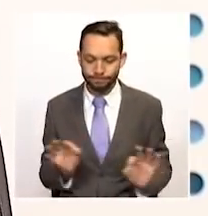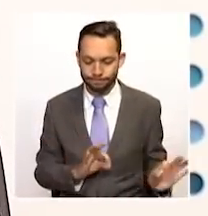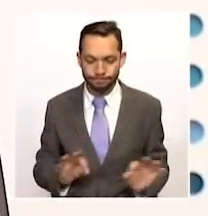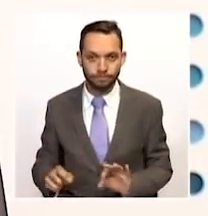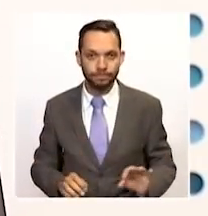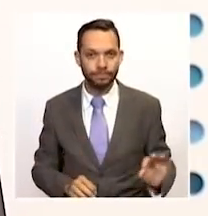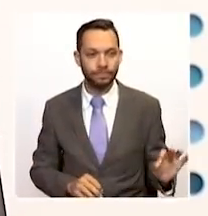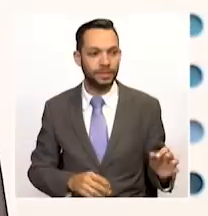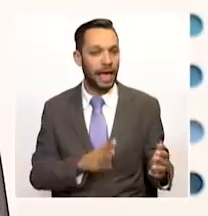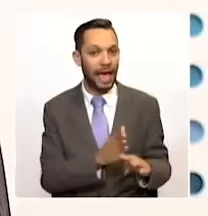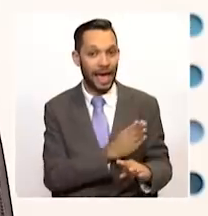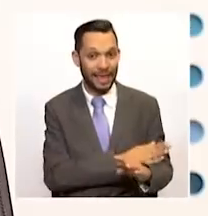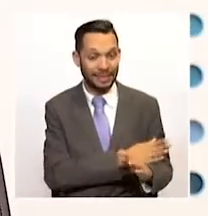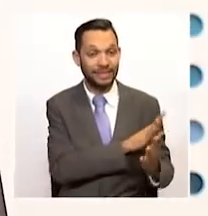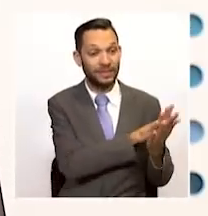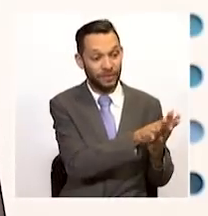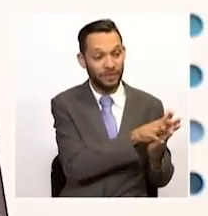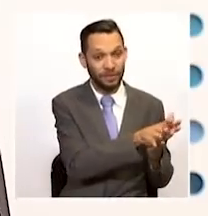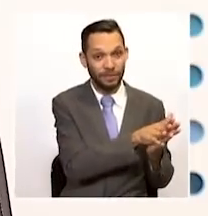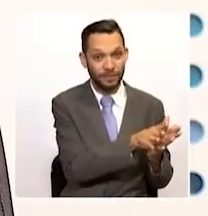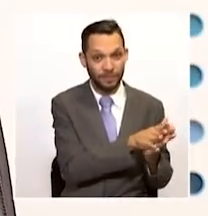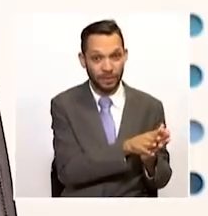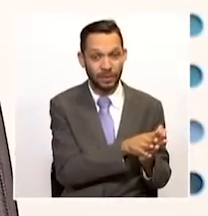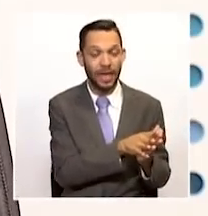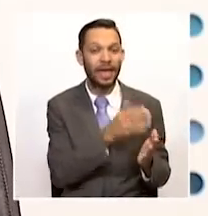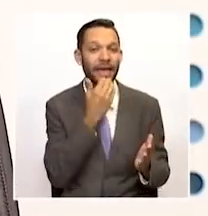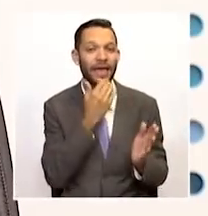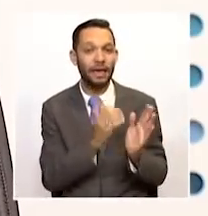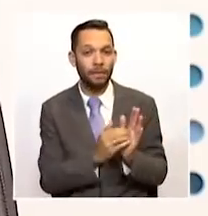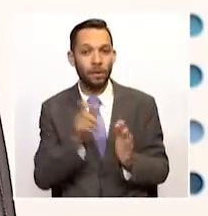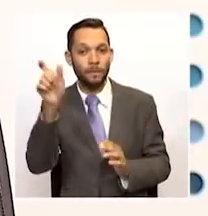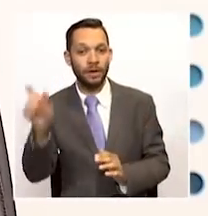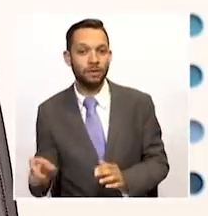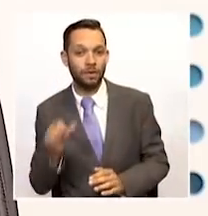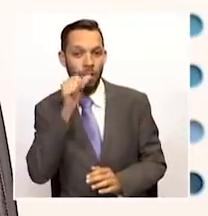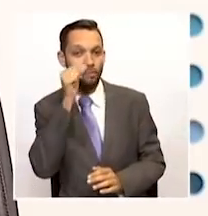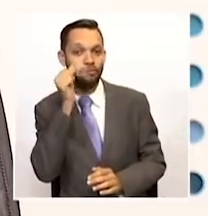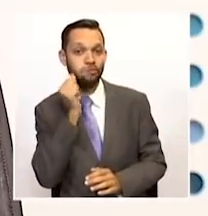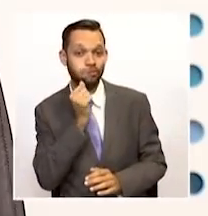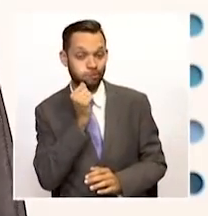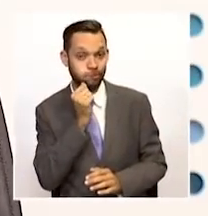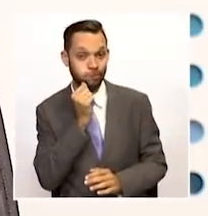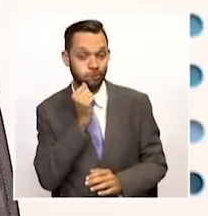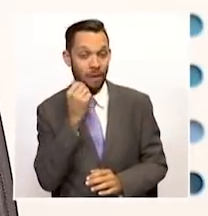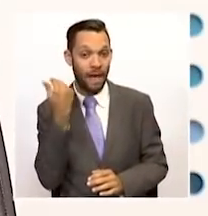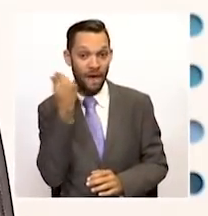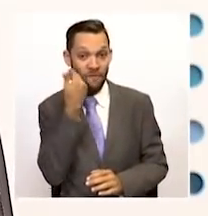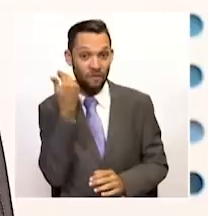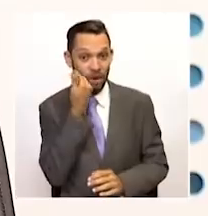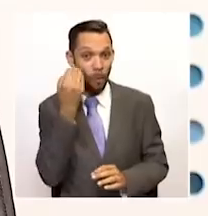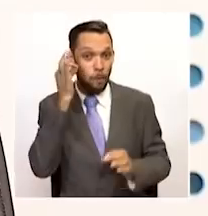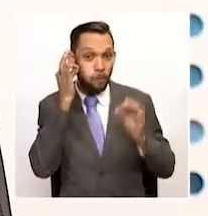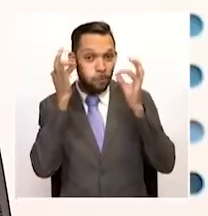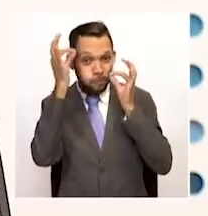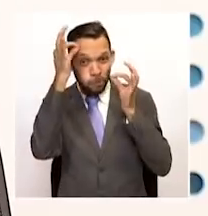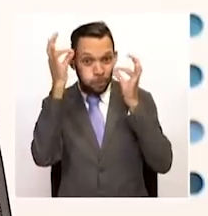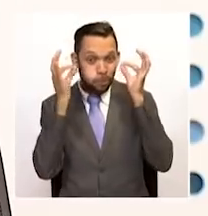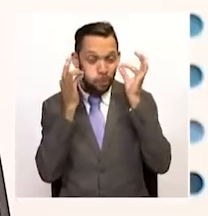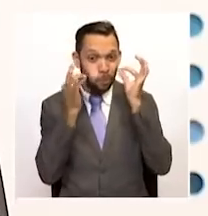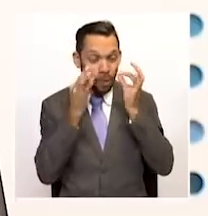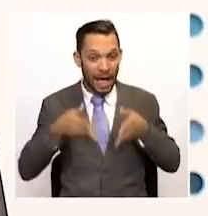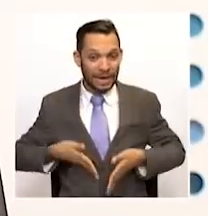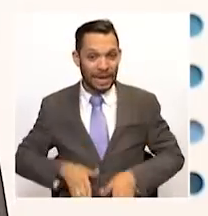tocaban temas como por ejemplo el caso de la rubéola hoy en día nosotros contamos desde el laboratorio con diagnóstico